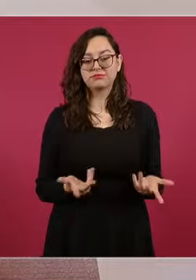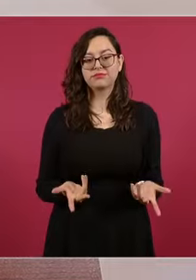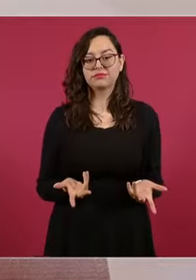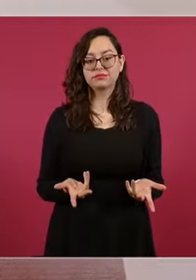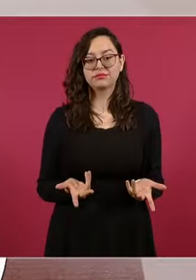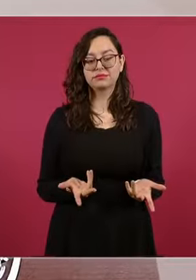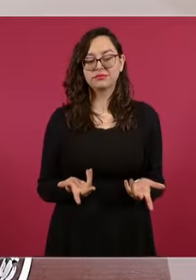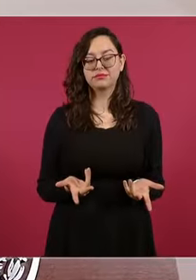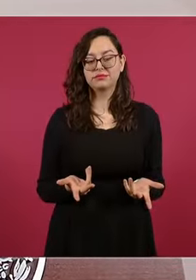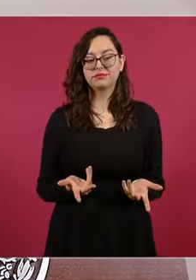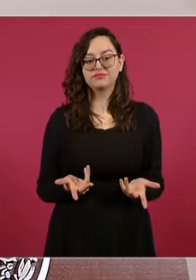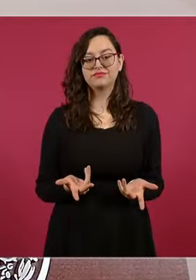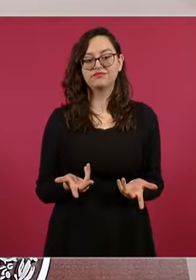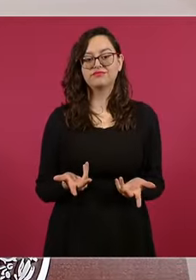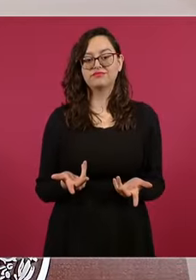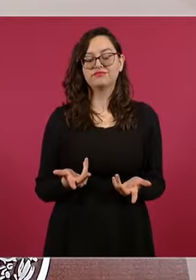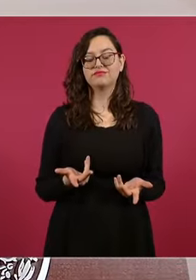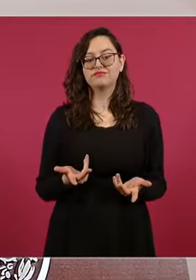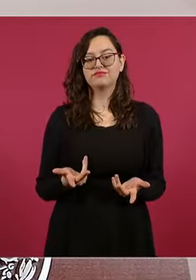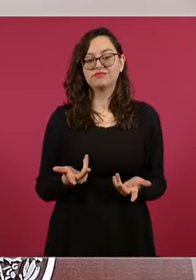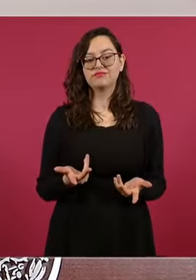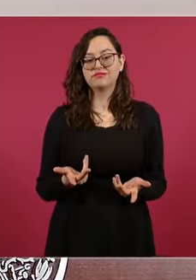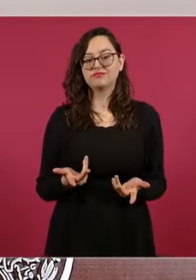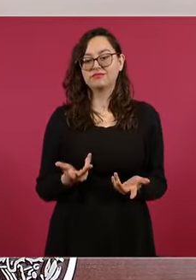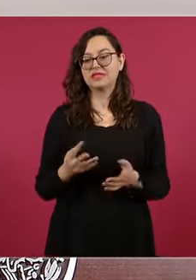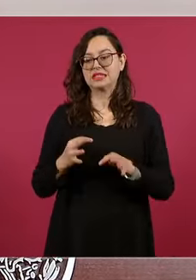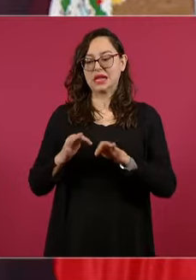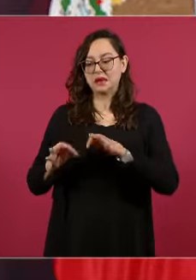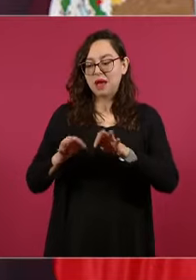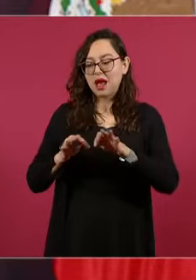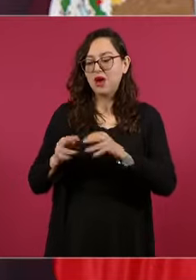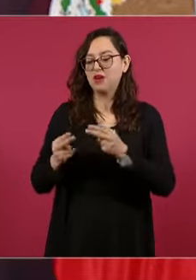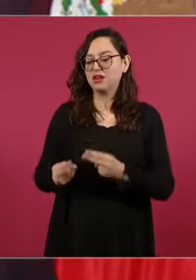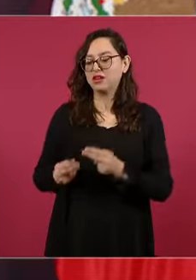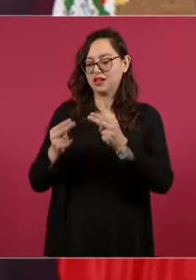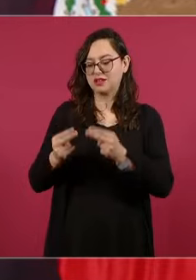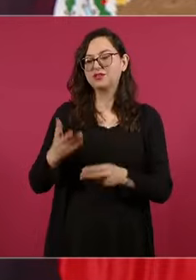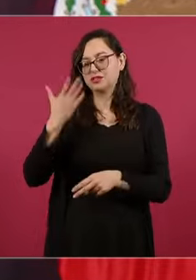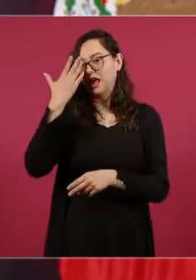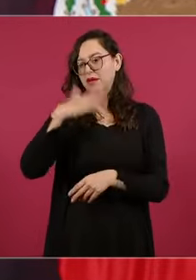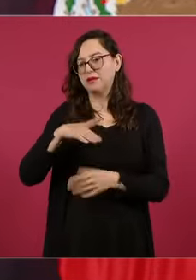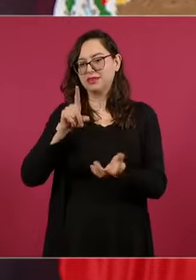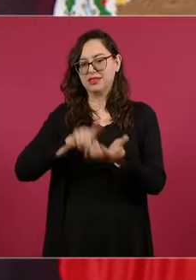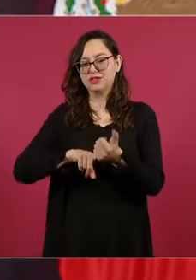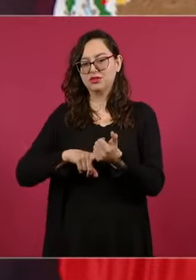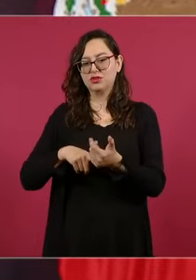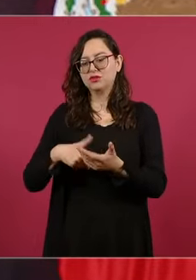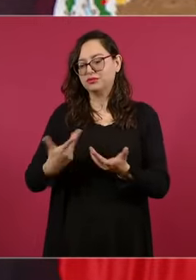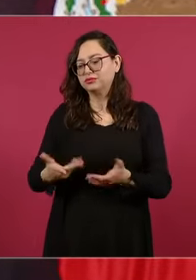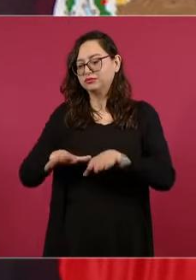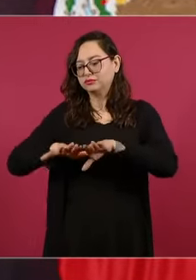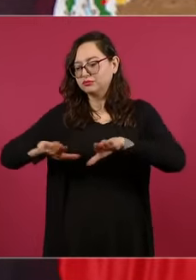porque viene de tiempo atrás, lo que es el trabajo en el mostrador.